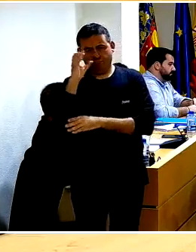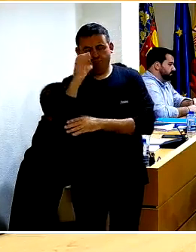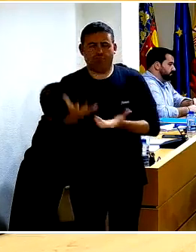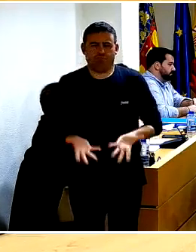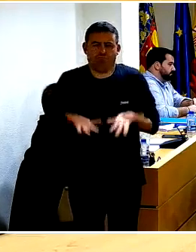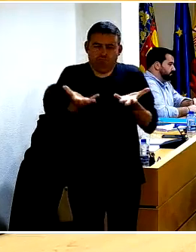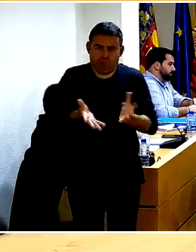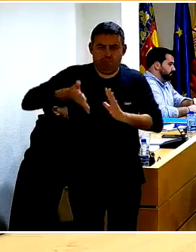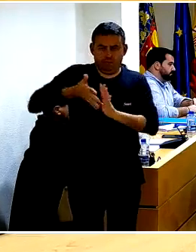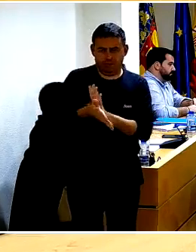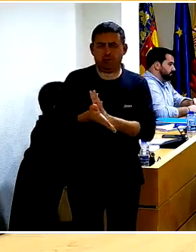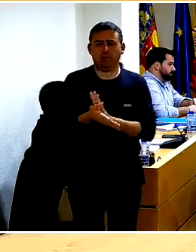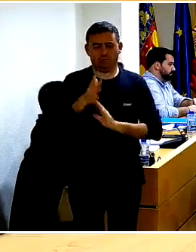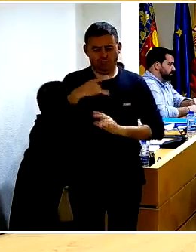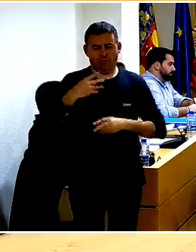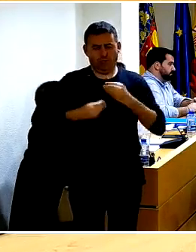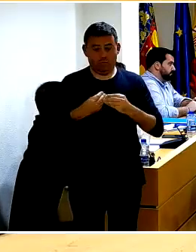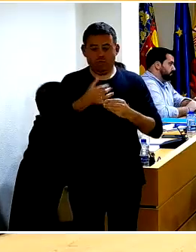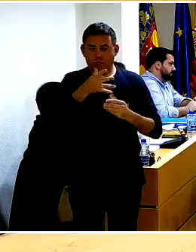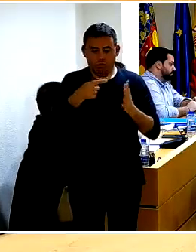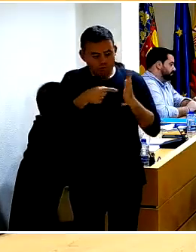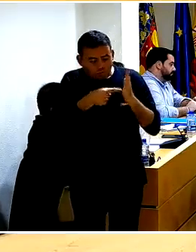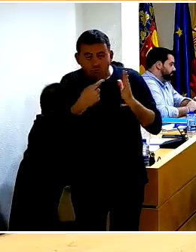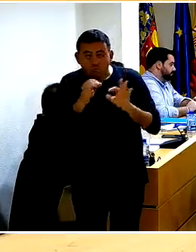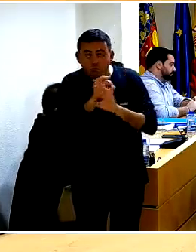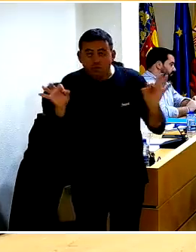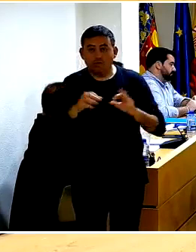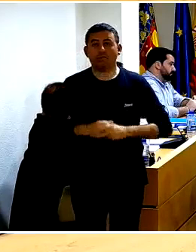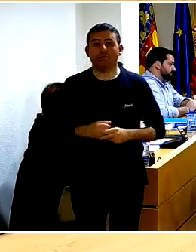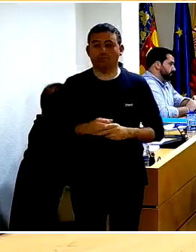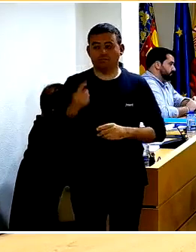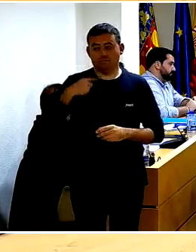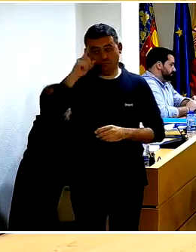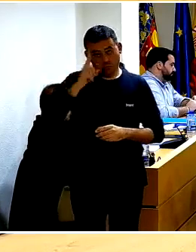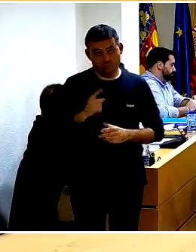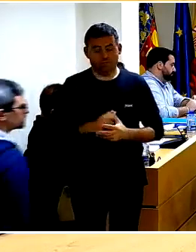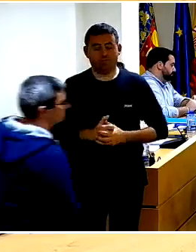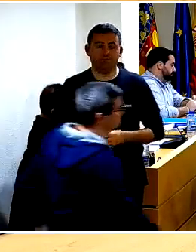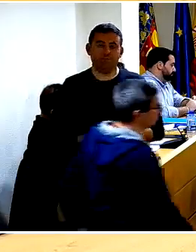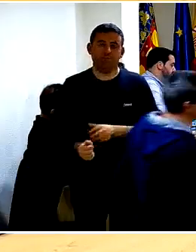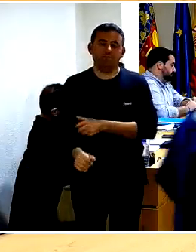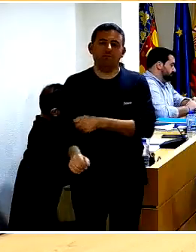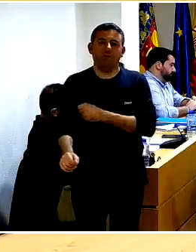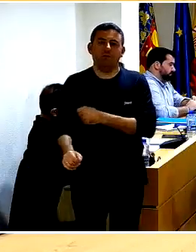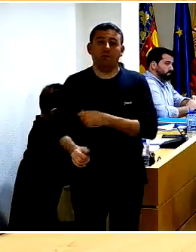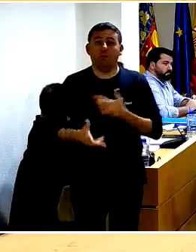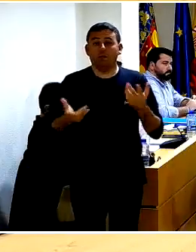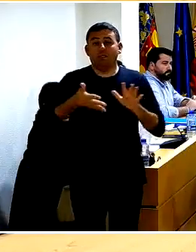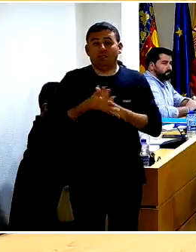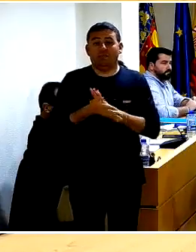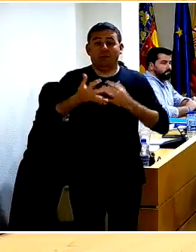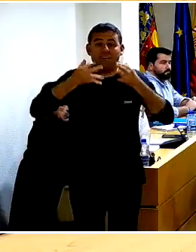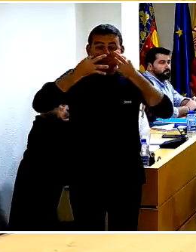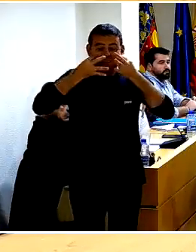de Villa Amparo. Y en definitiva nos encontramos con un presupuesto que no concuerda con la realidad, que además